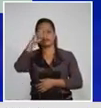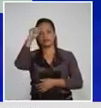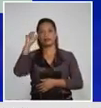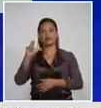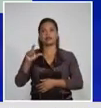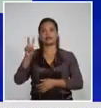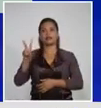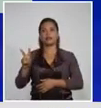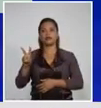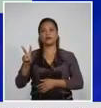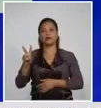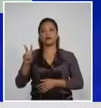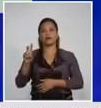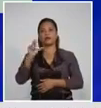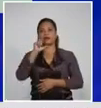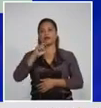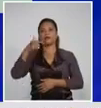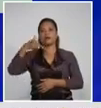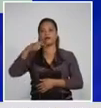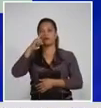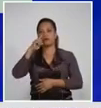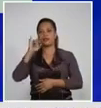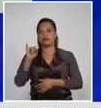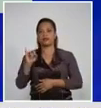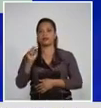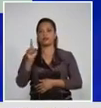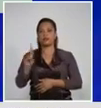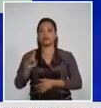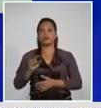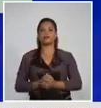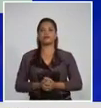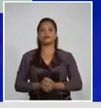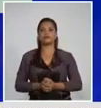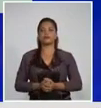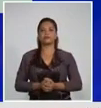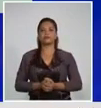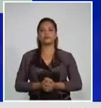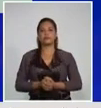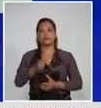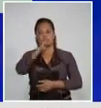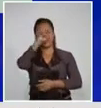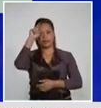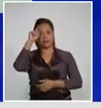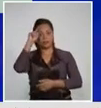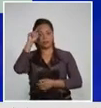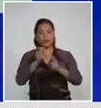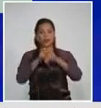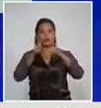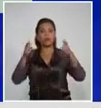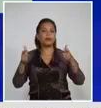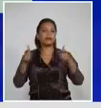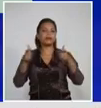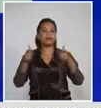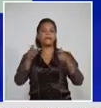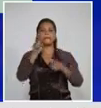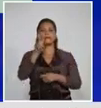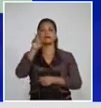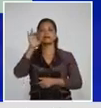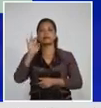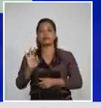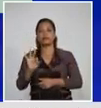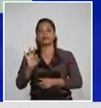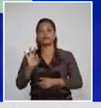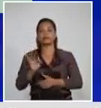y Camajuaní 1. Santi Espíritu incrementa sus casos ayer a 28 casos